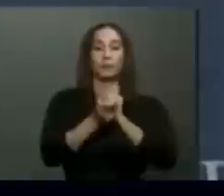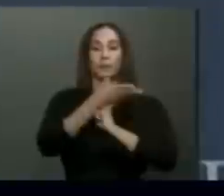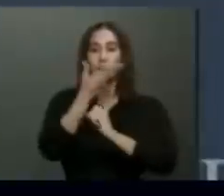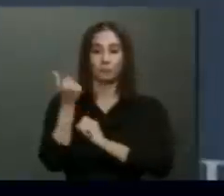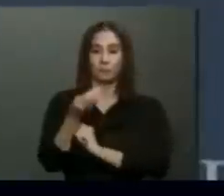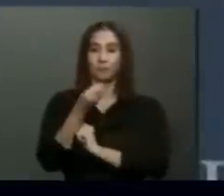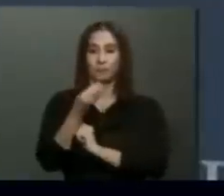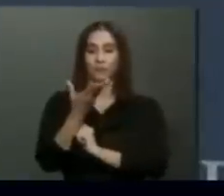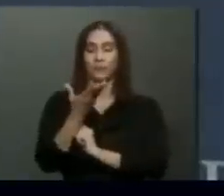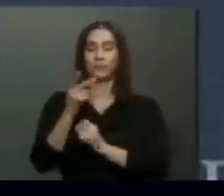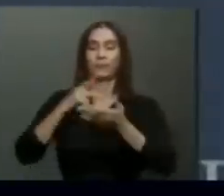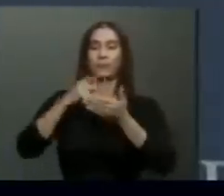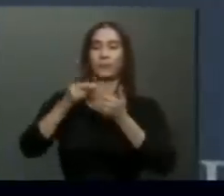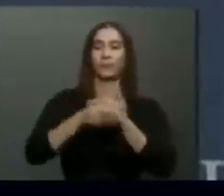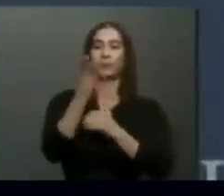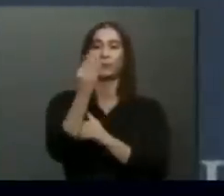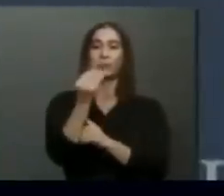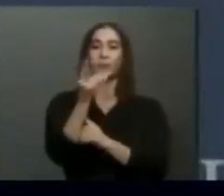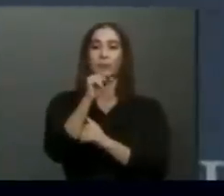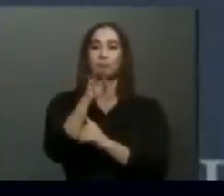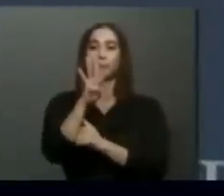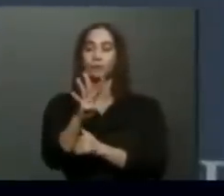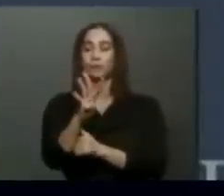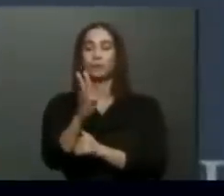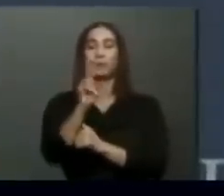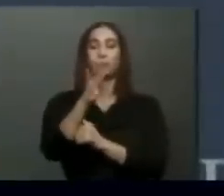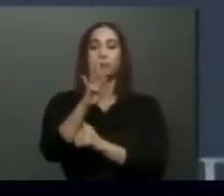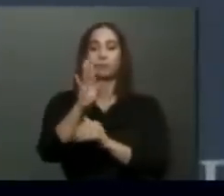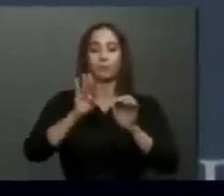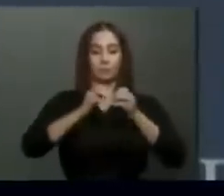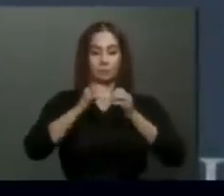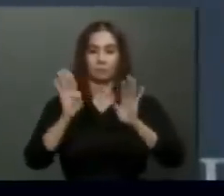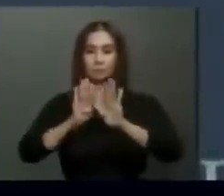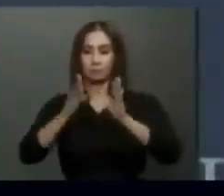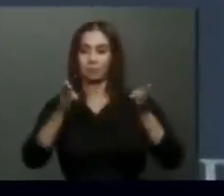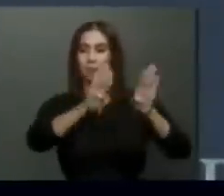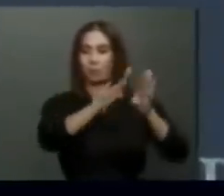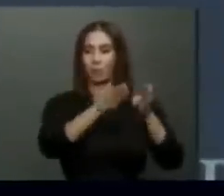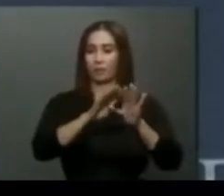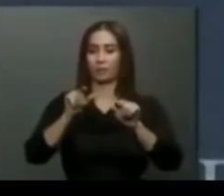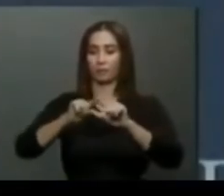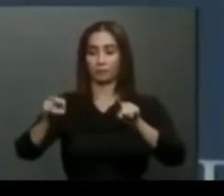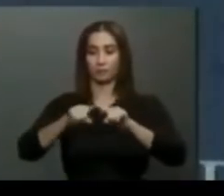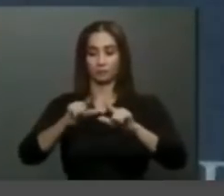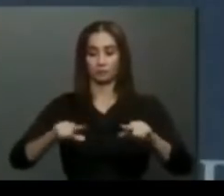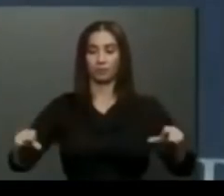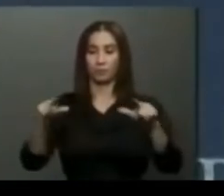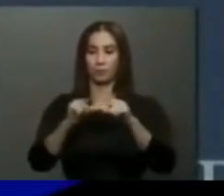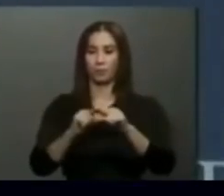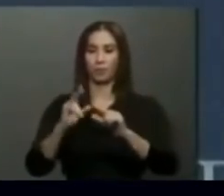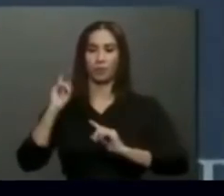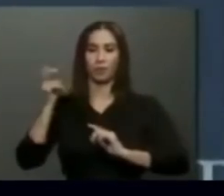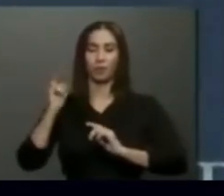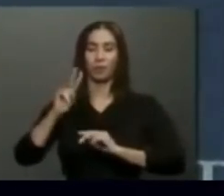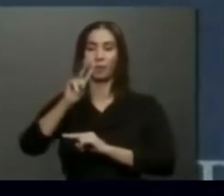comida. El programa 1424 ya tiene 24 centros abiertos, presidente. Ya tenemos para enero los